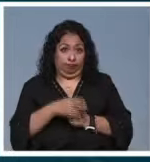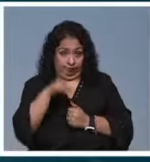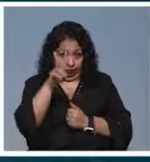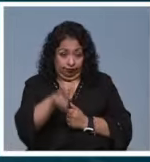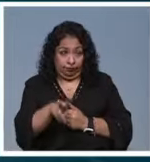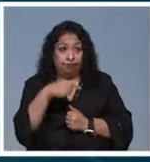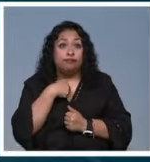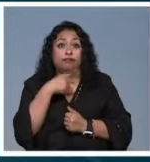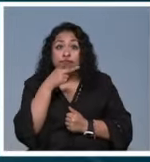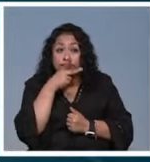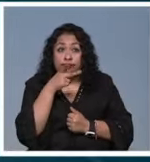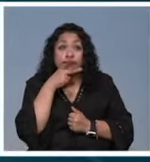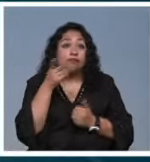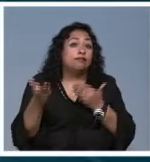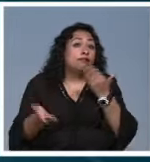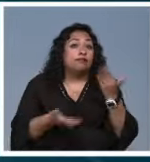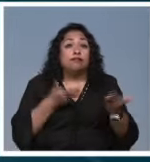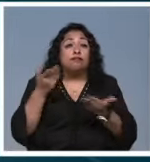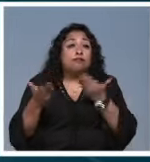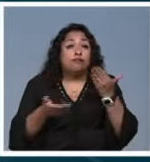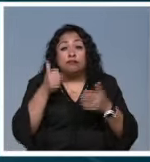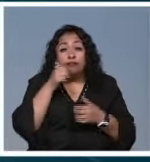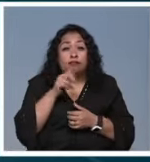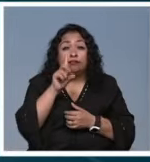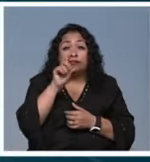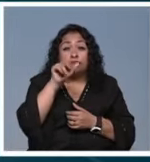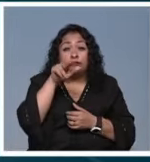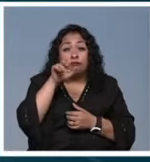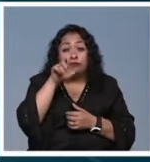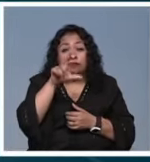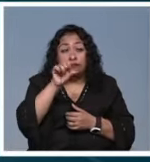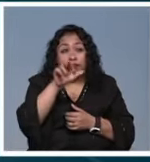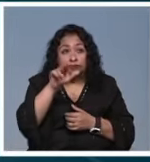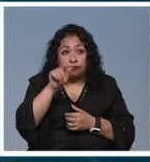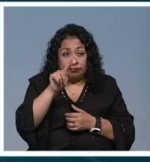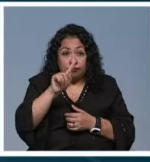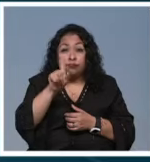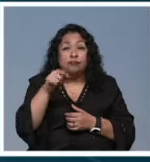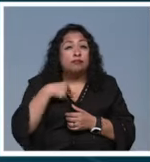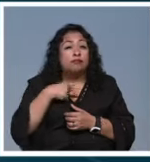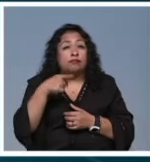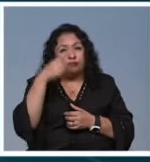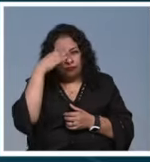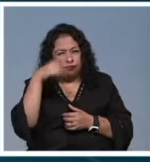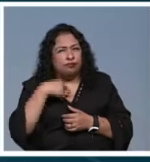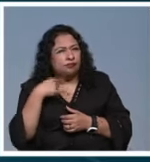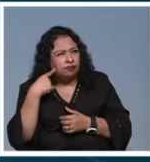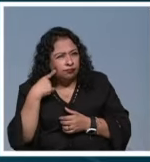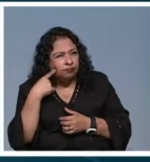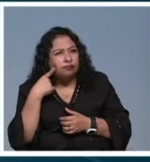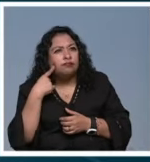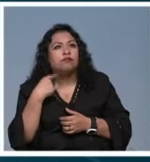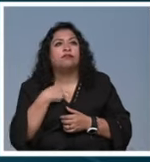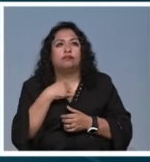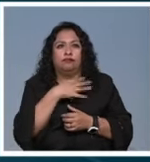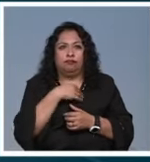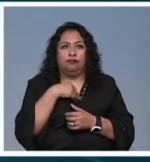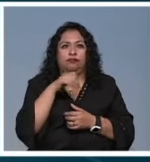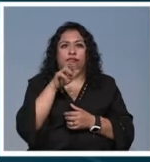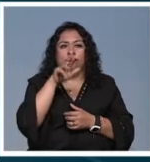literalmente mi papá bailaba todo el tiempo a Daniel Santos. Entonces cuando el señor escucha eso y le digo, pues somos hijos de Armando